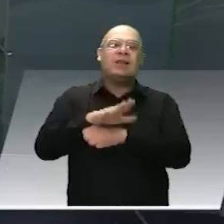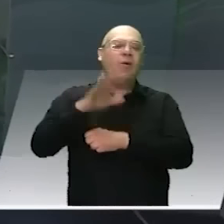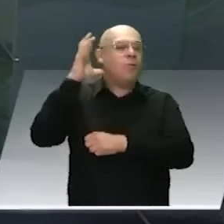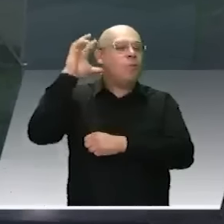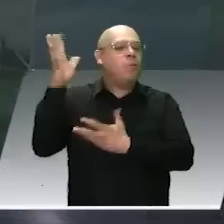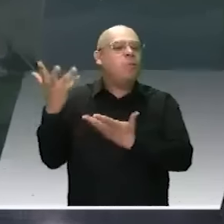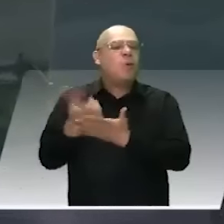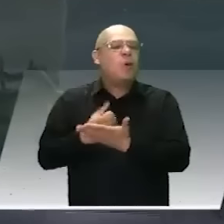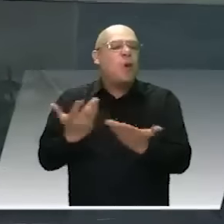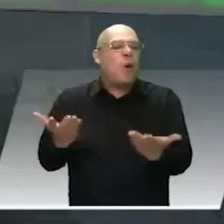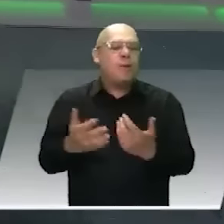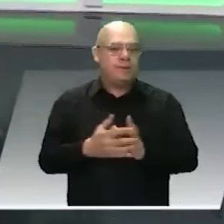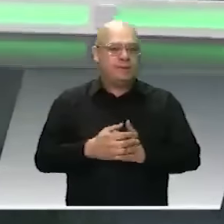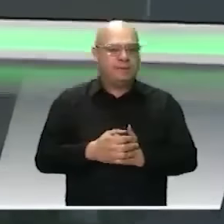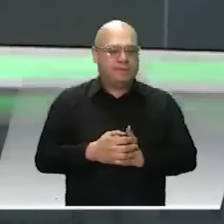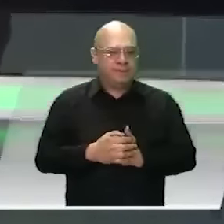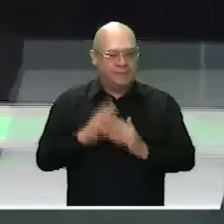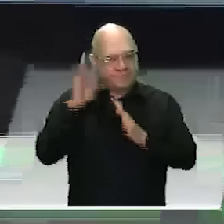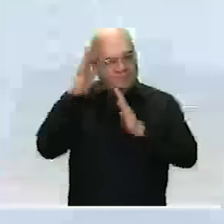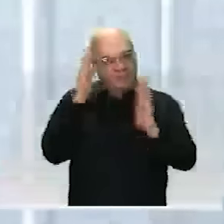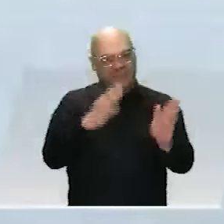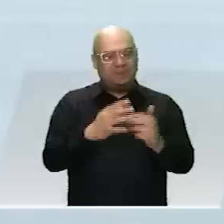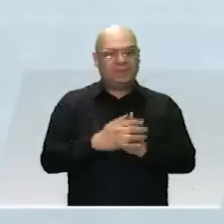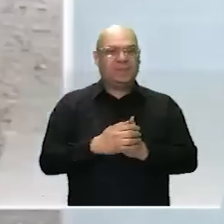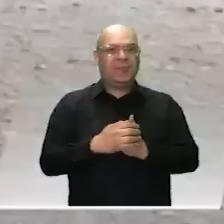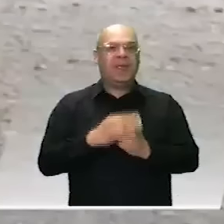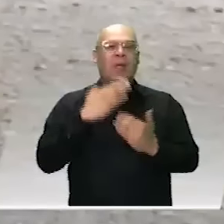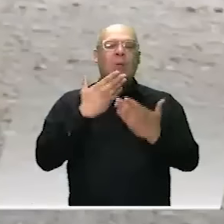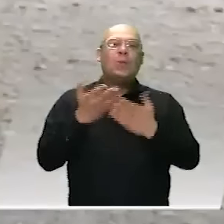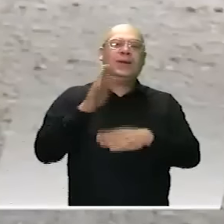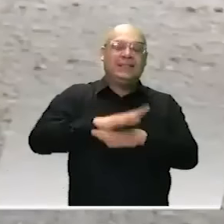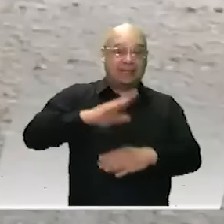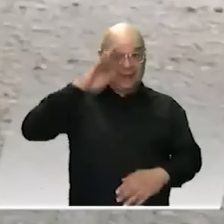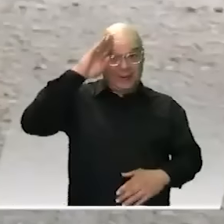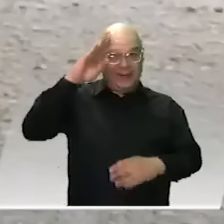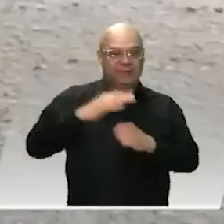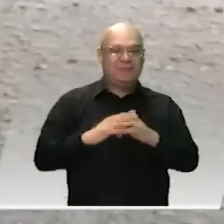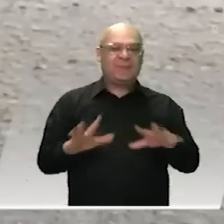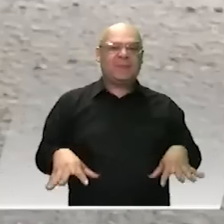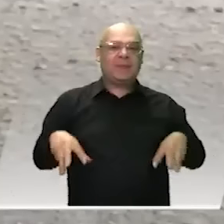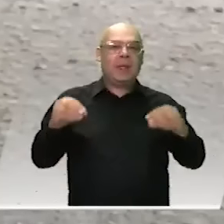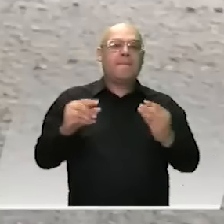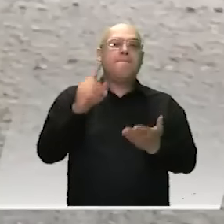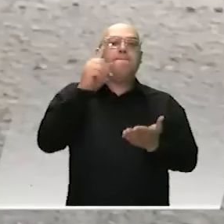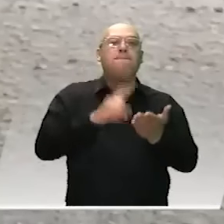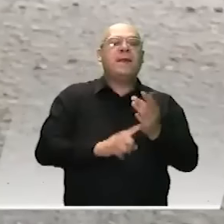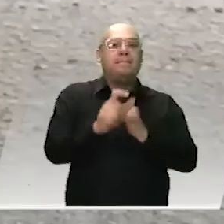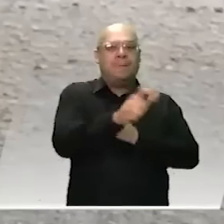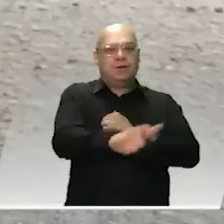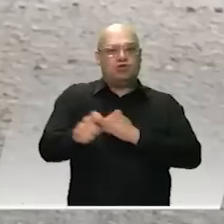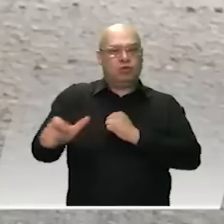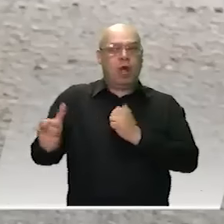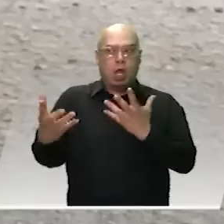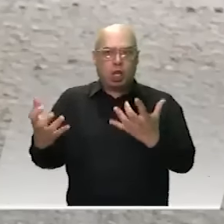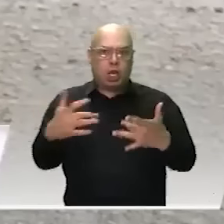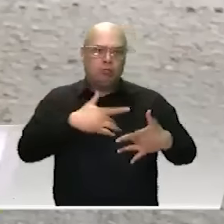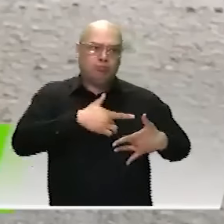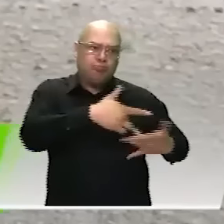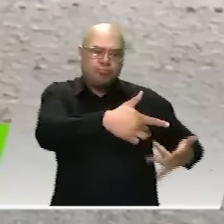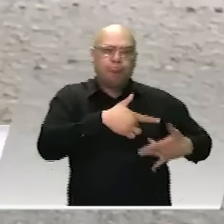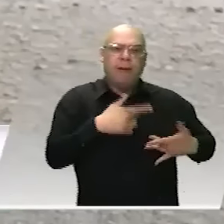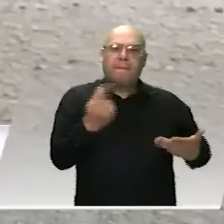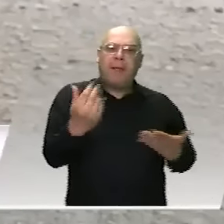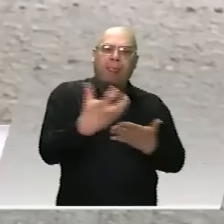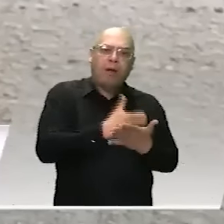escuchamos. Hola, muy buenas tardes. Pues en Urabá hay cerca de 1000 personas con intención de hacer sus donaciones a la vaca.